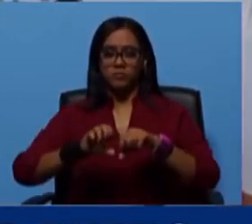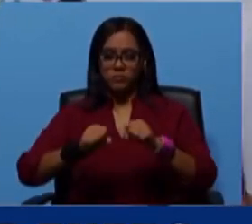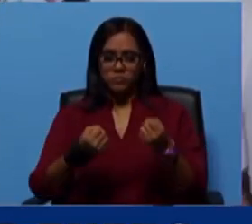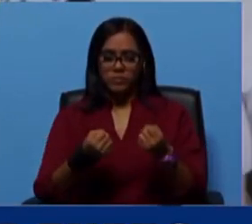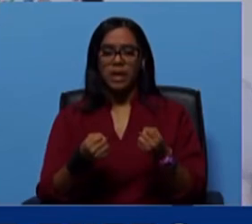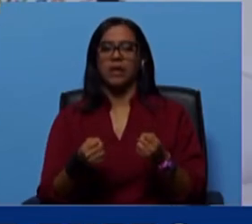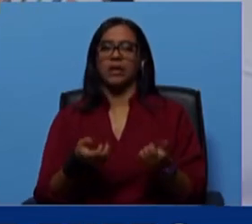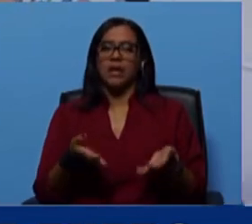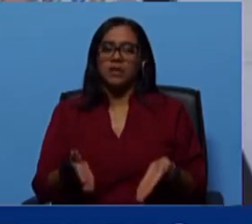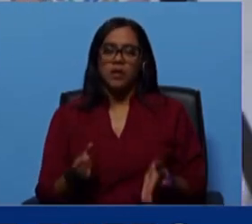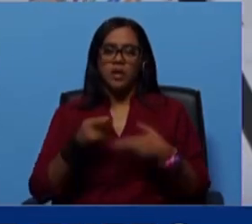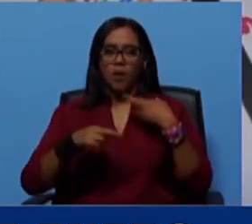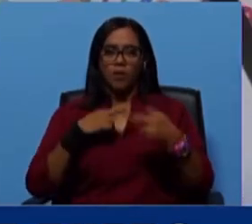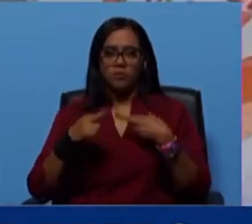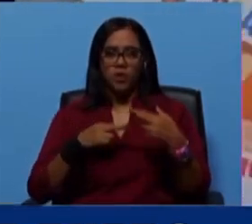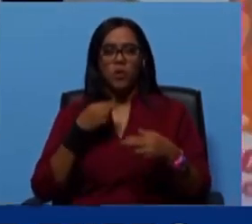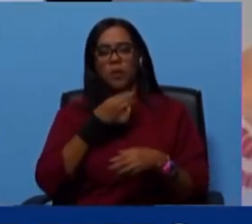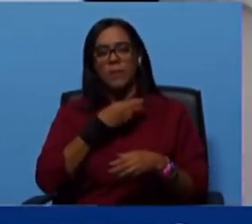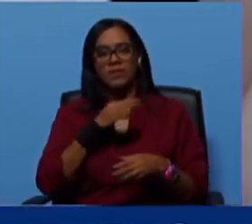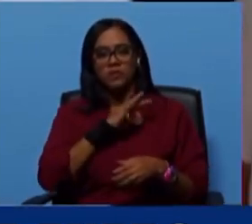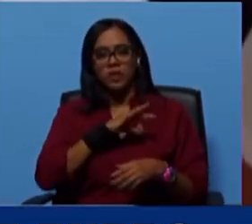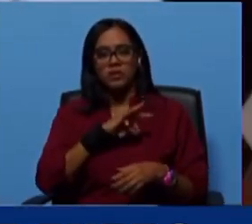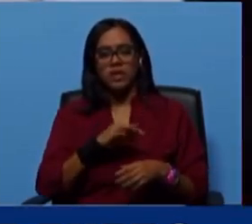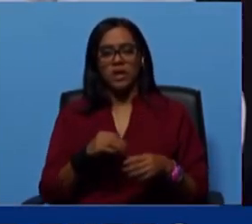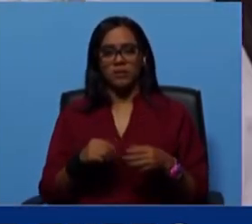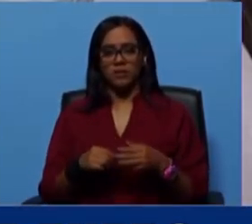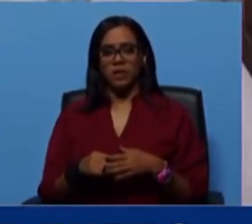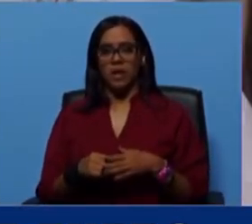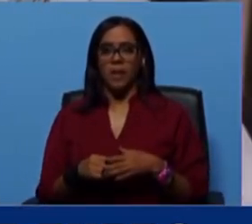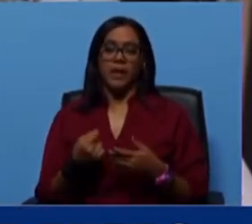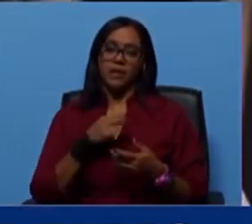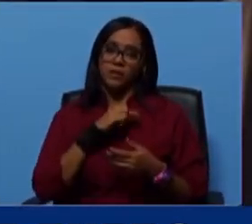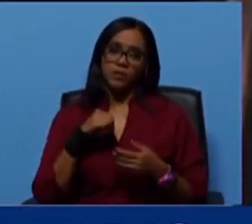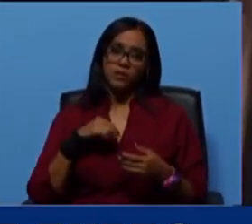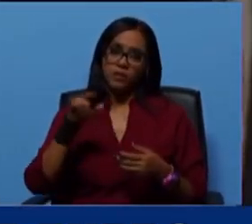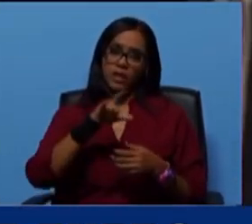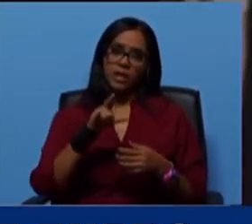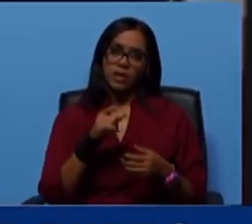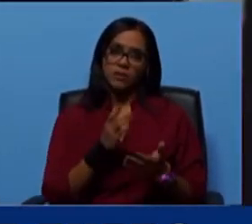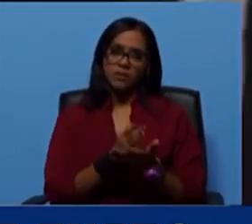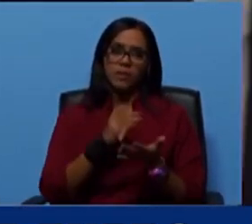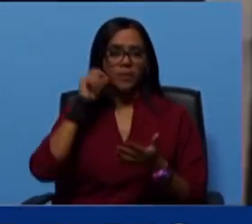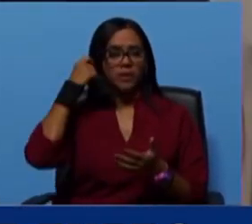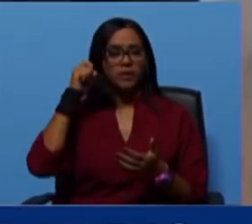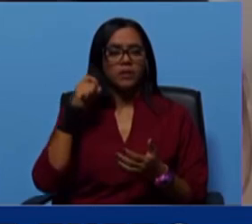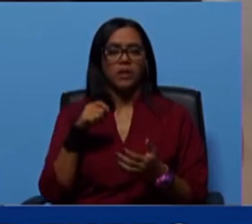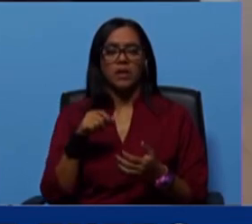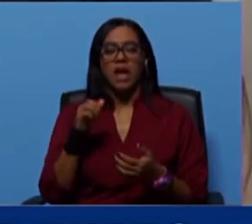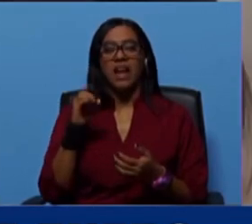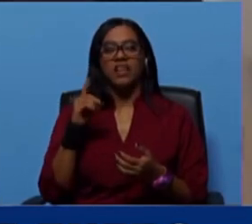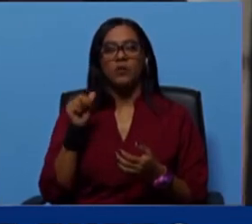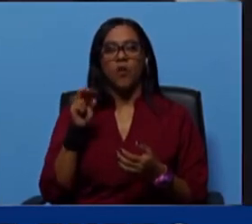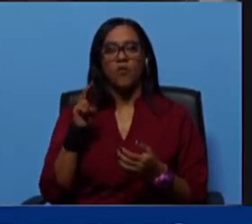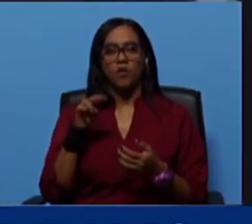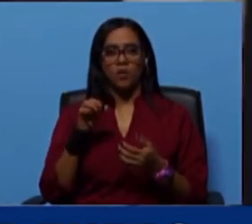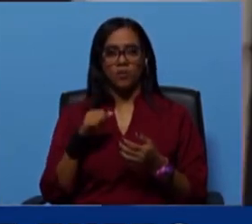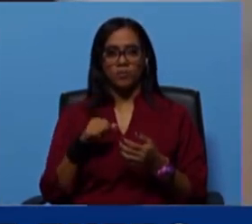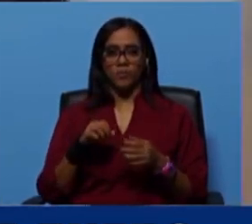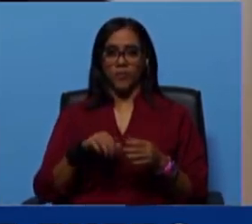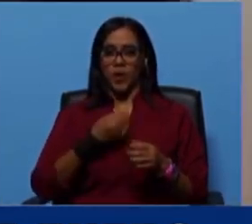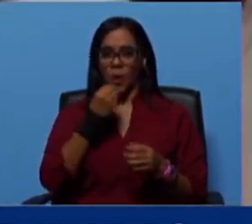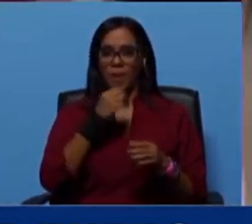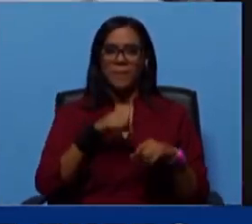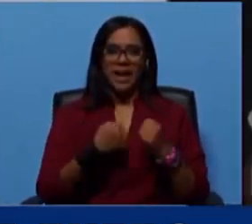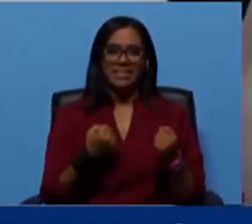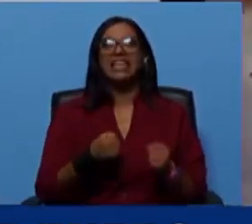una misión social, bajo el auspicio de nuestro querido y siempre recordado el historiador Sturi, de verdad. Mira, pero ¿puedo comer pan? Por supuesto.